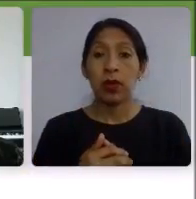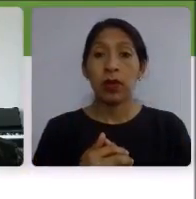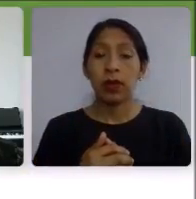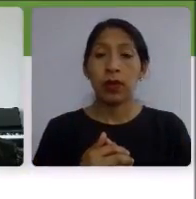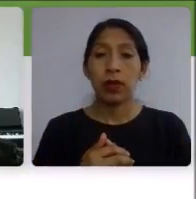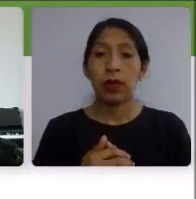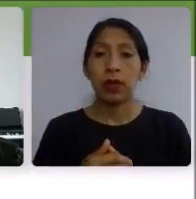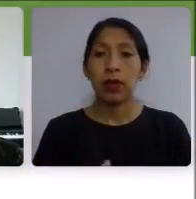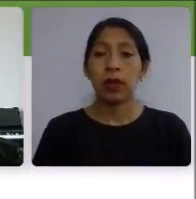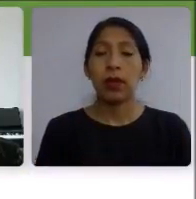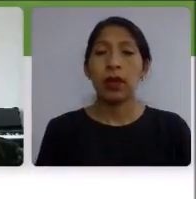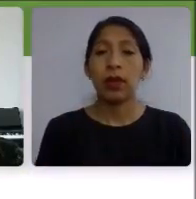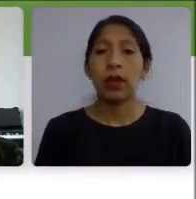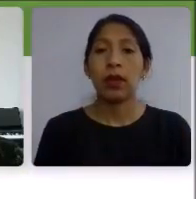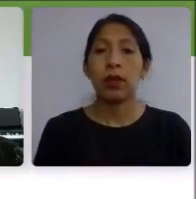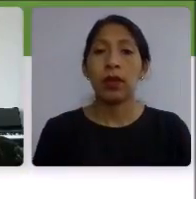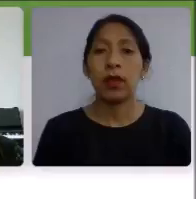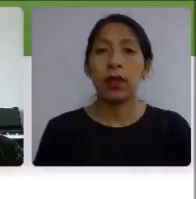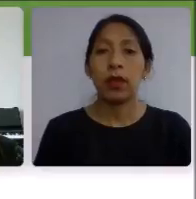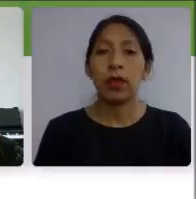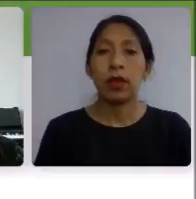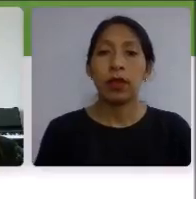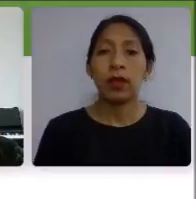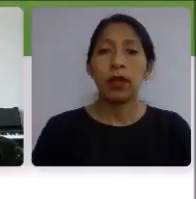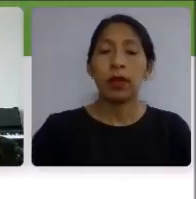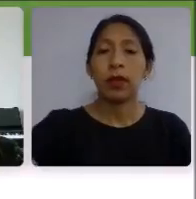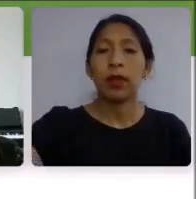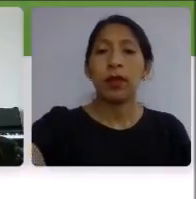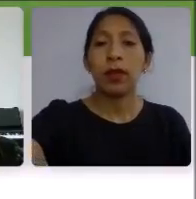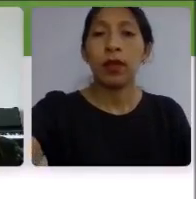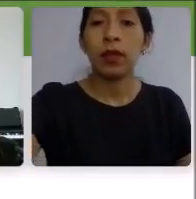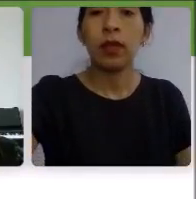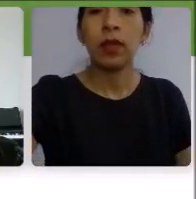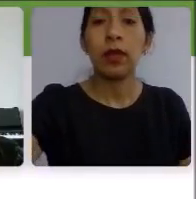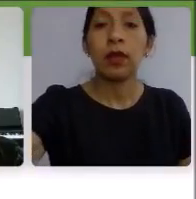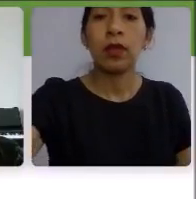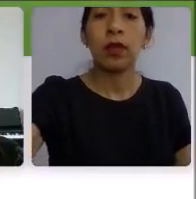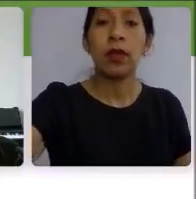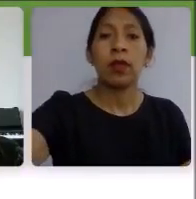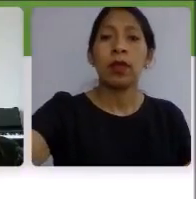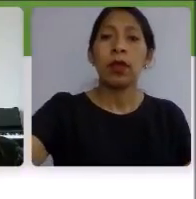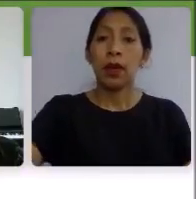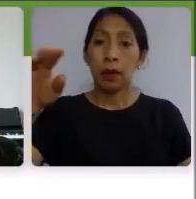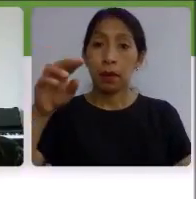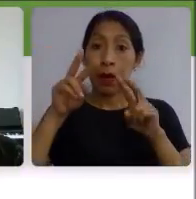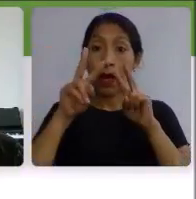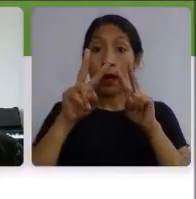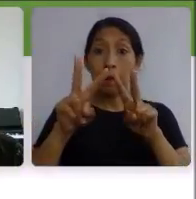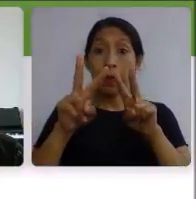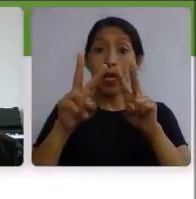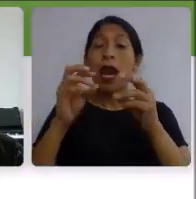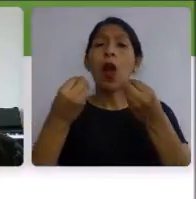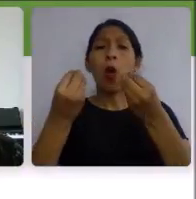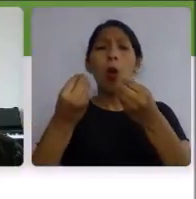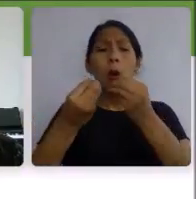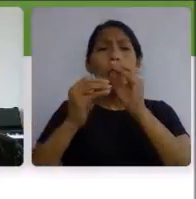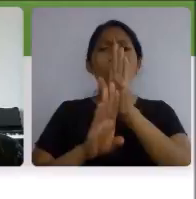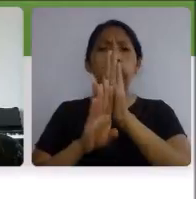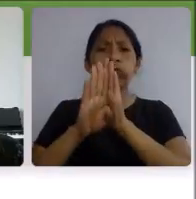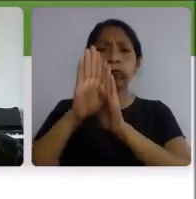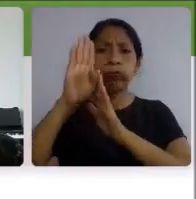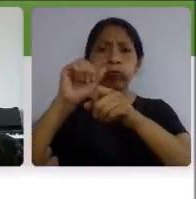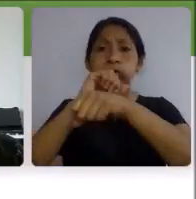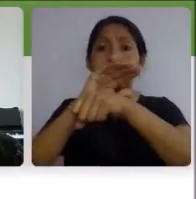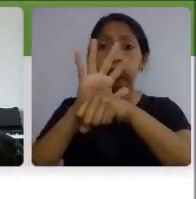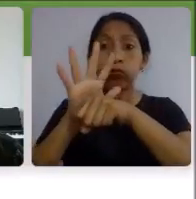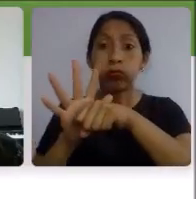este mercado inglés para saber, para mirar un poquito de cerca cuál ha sido la evolución de la pandemia. Bueno,